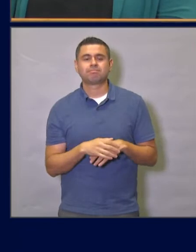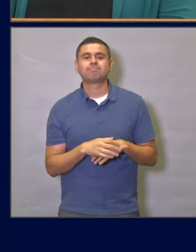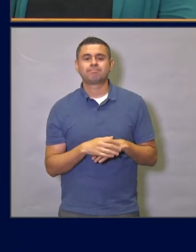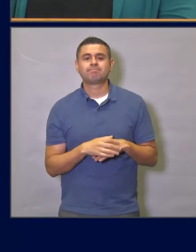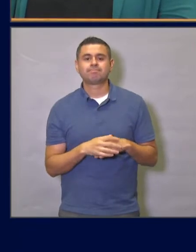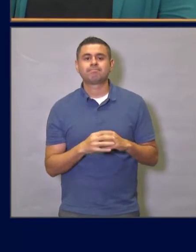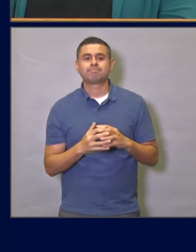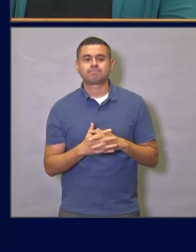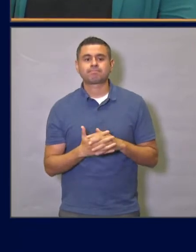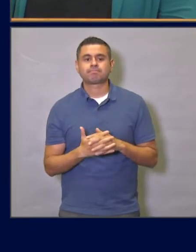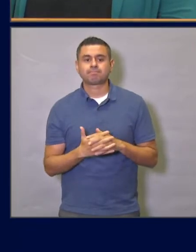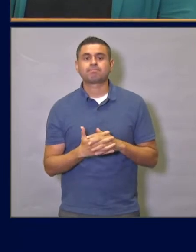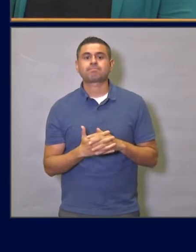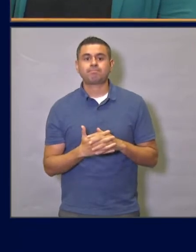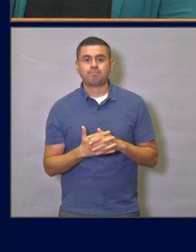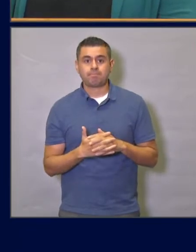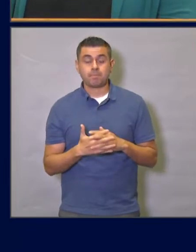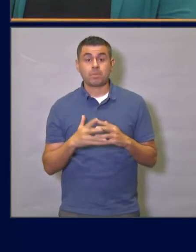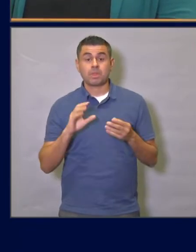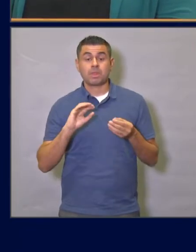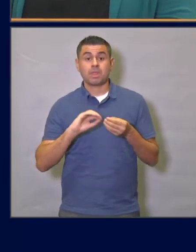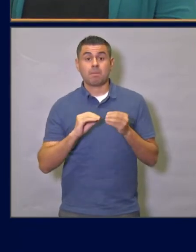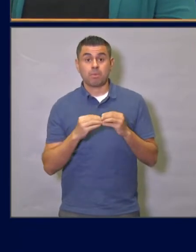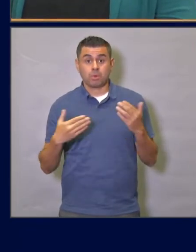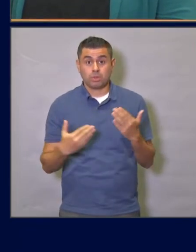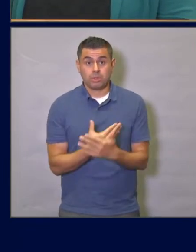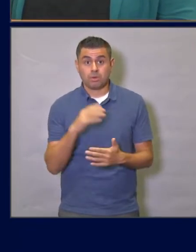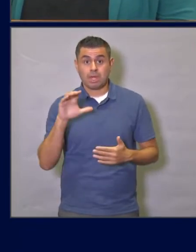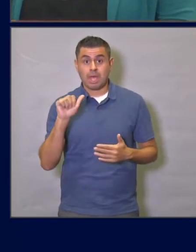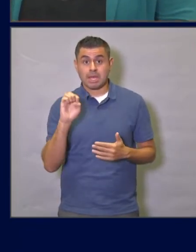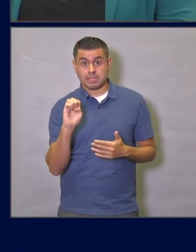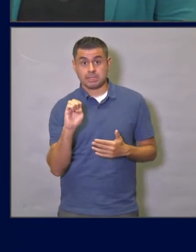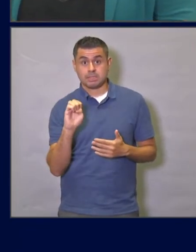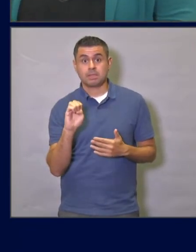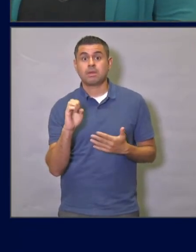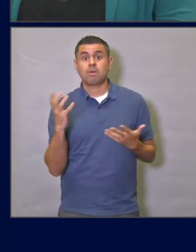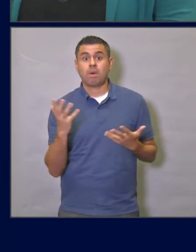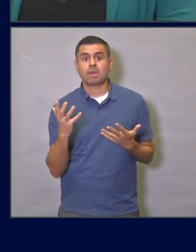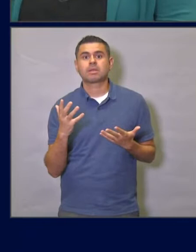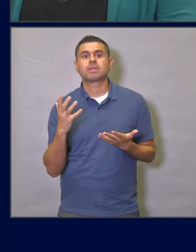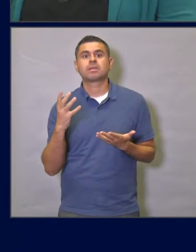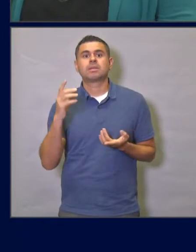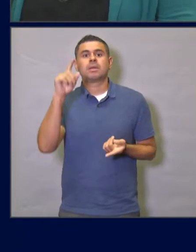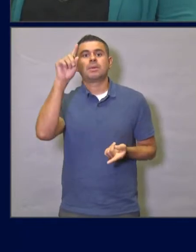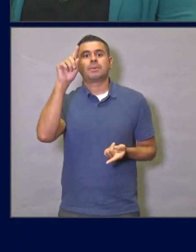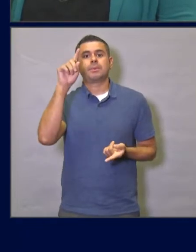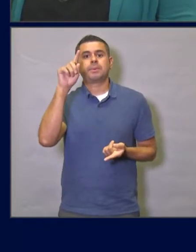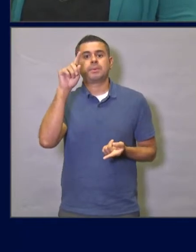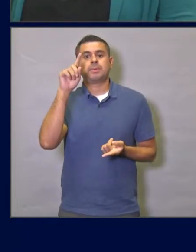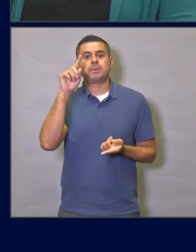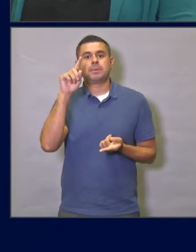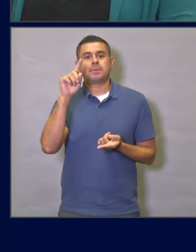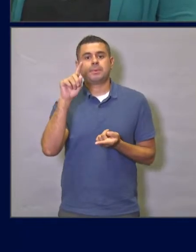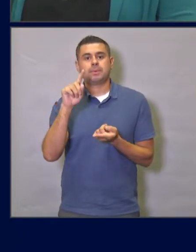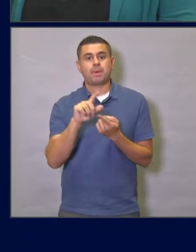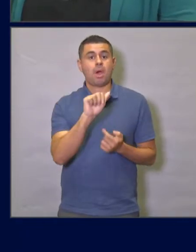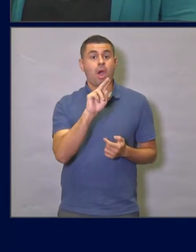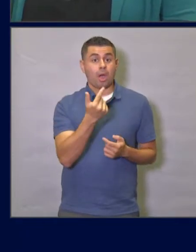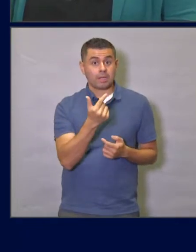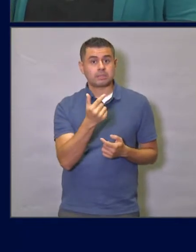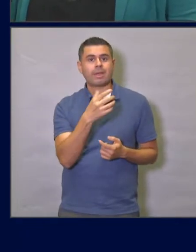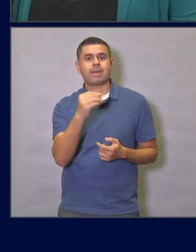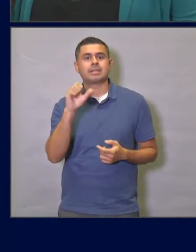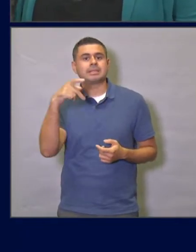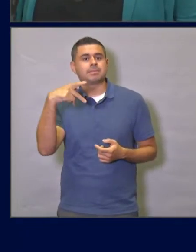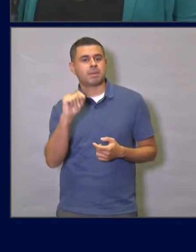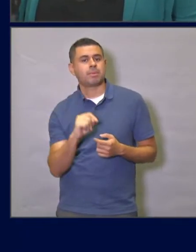diariamente. Nuestro número de casos nuevos ha ido disminuyendo de manera constante durante agosto y septiembre.